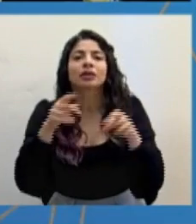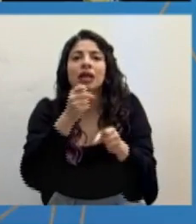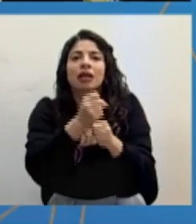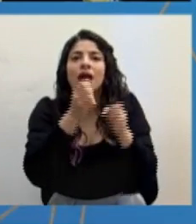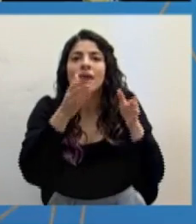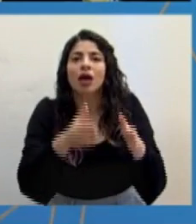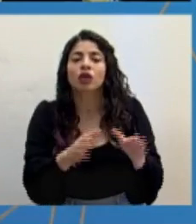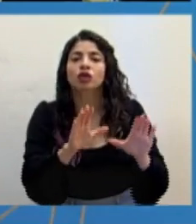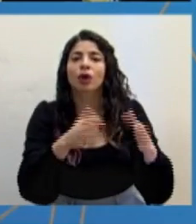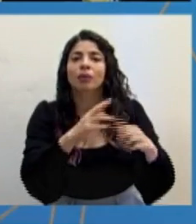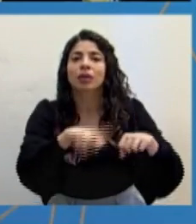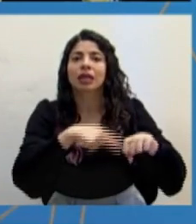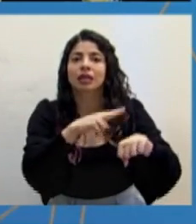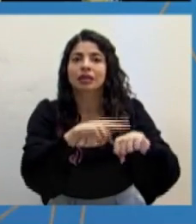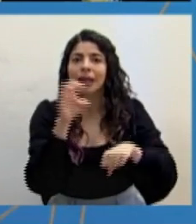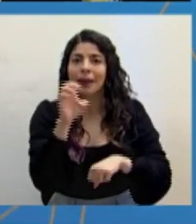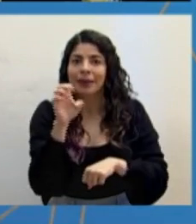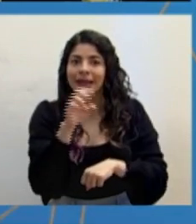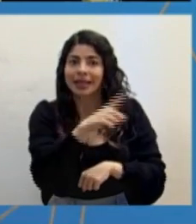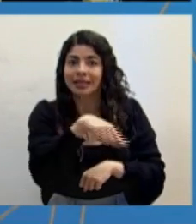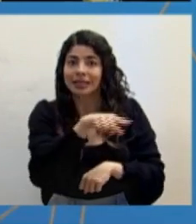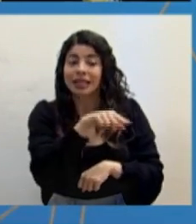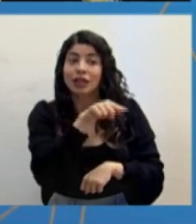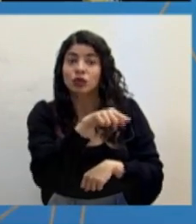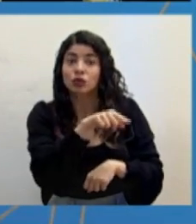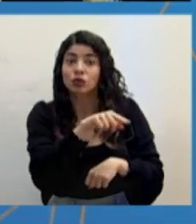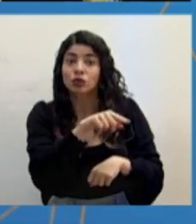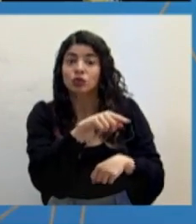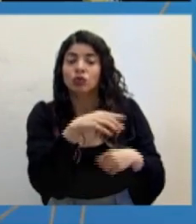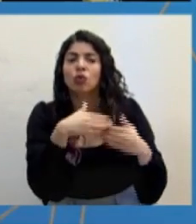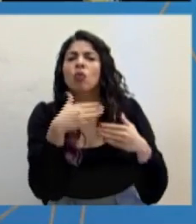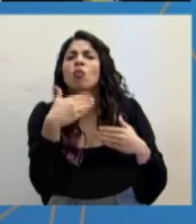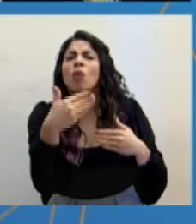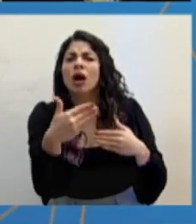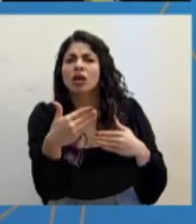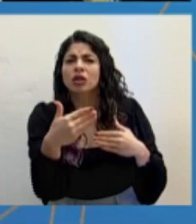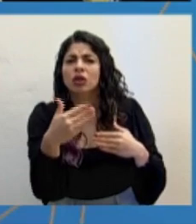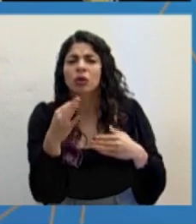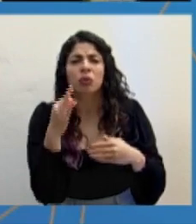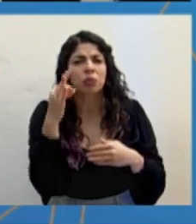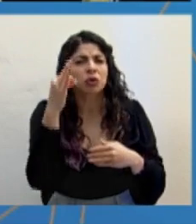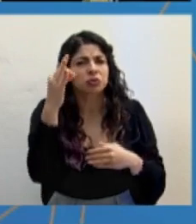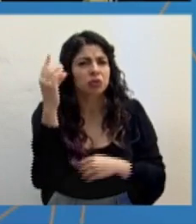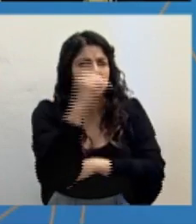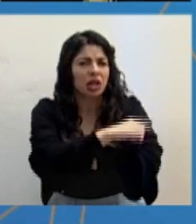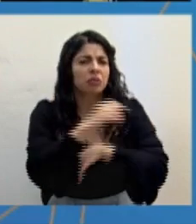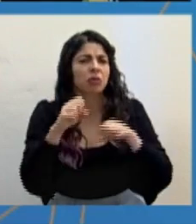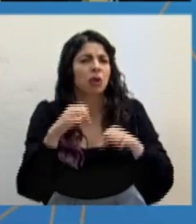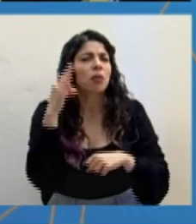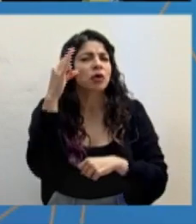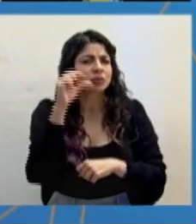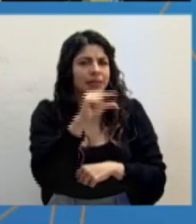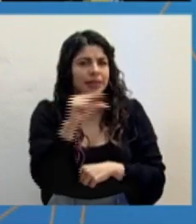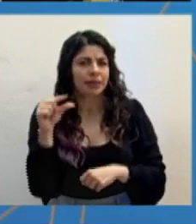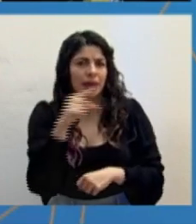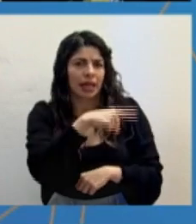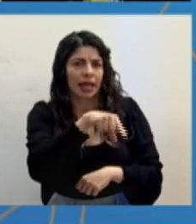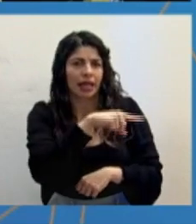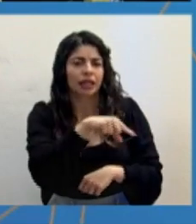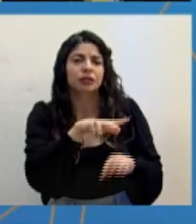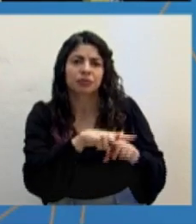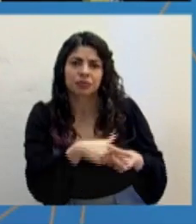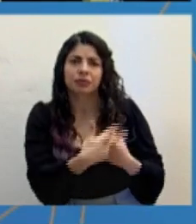operativo de la Comisión Nacional de Emergencia, cuyo turno será en los próximos días, la próxima semana más bien, se